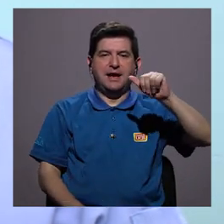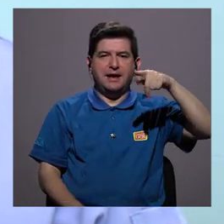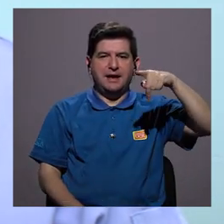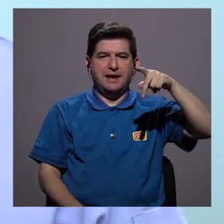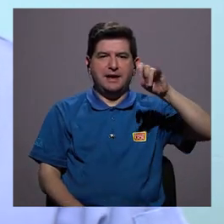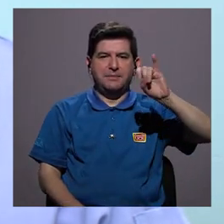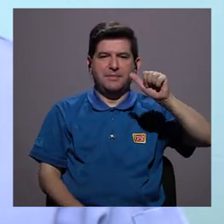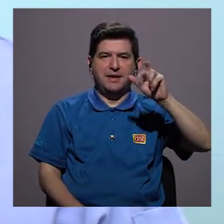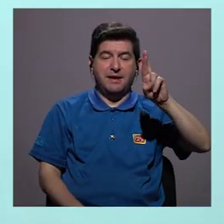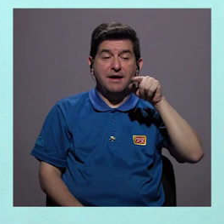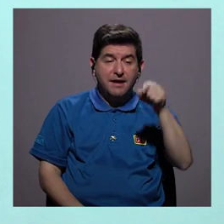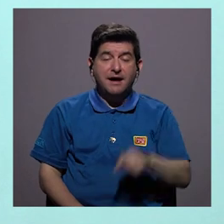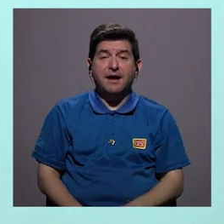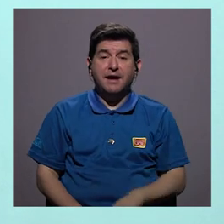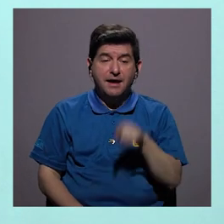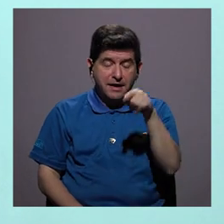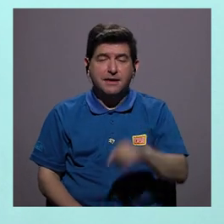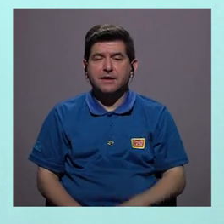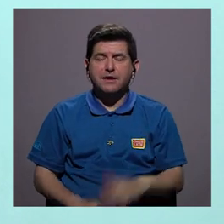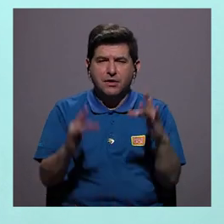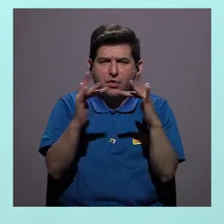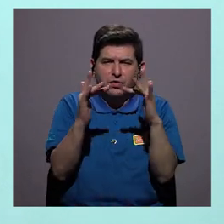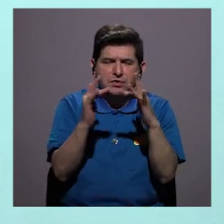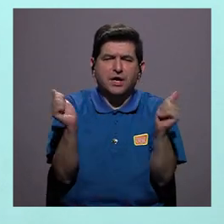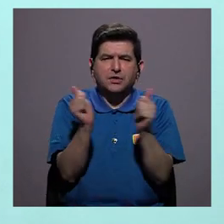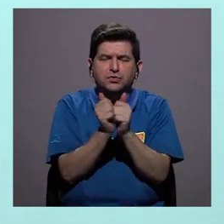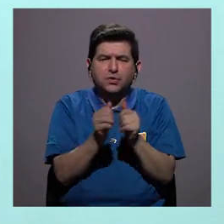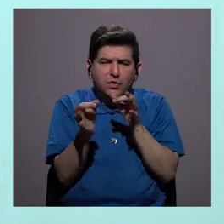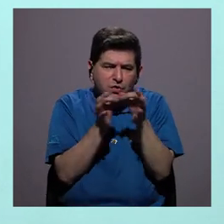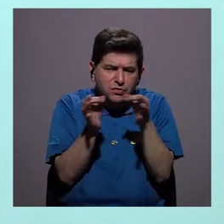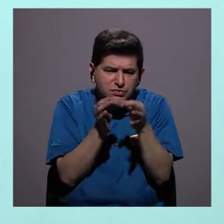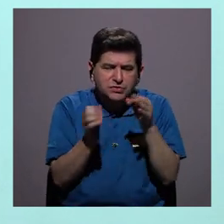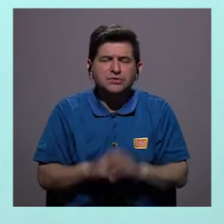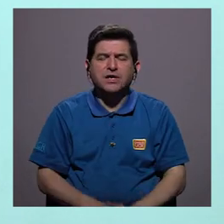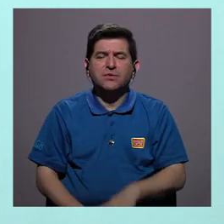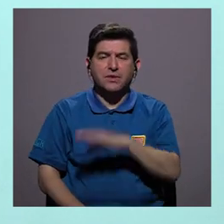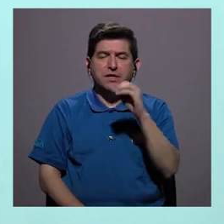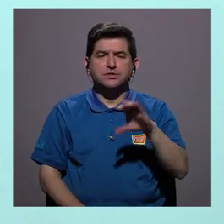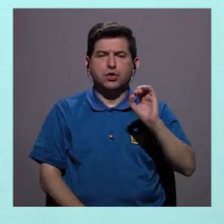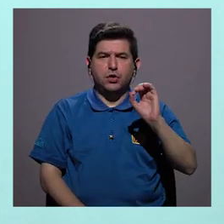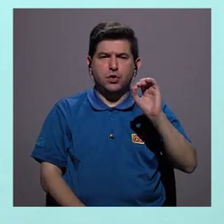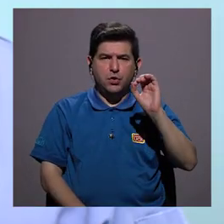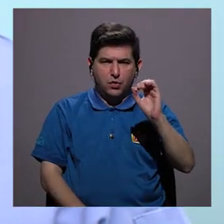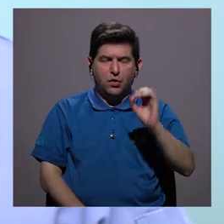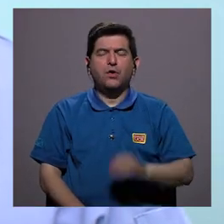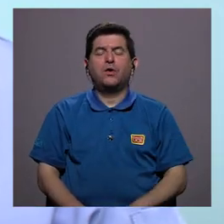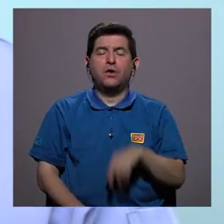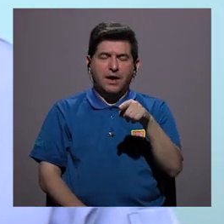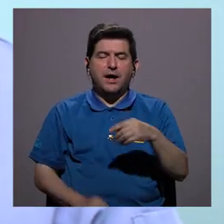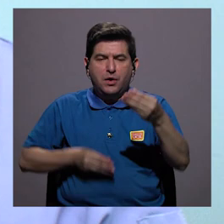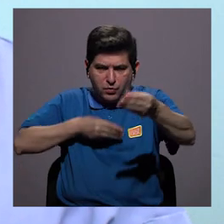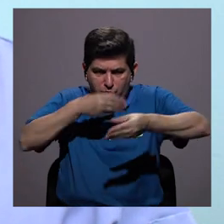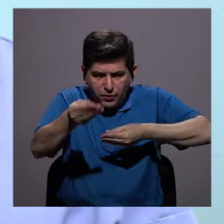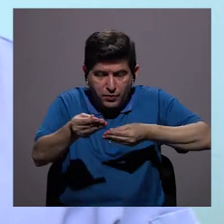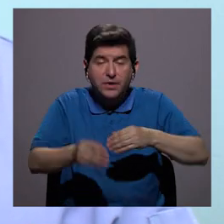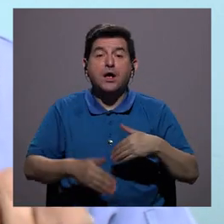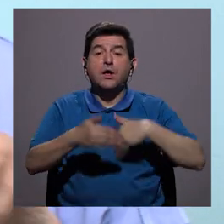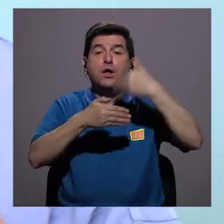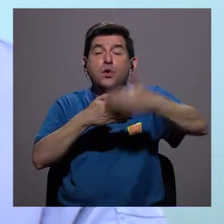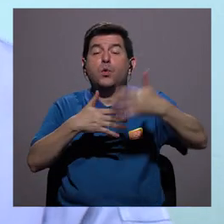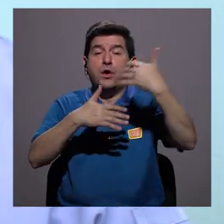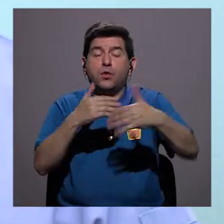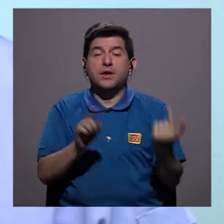capilares, donde hay un intercambio con las células de todo el oxígeno y de las toxinas que sueltan las células, y luego la sangre